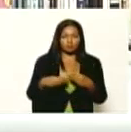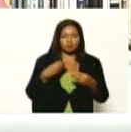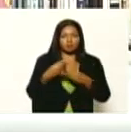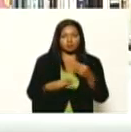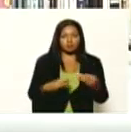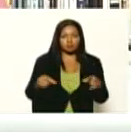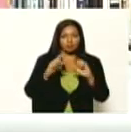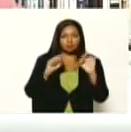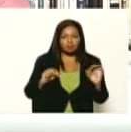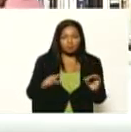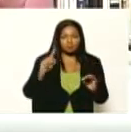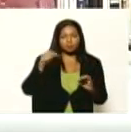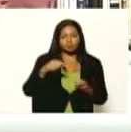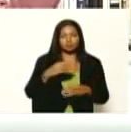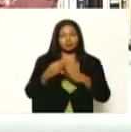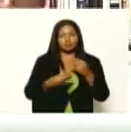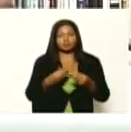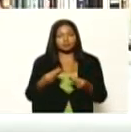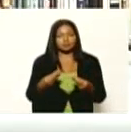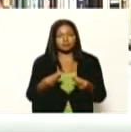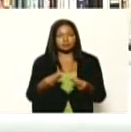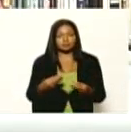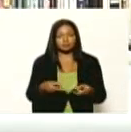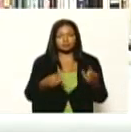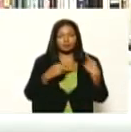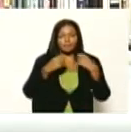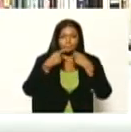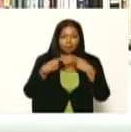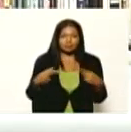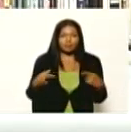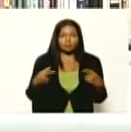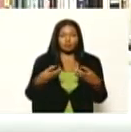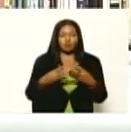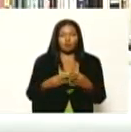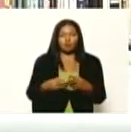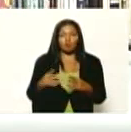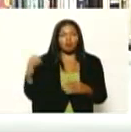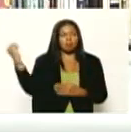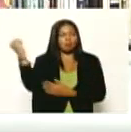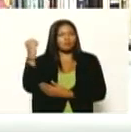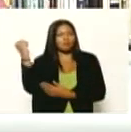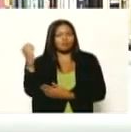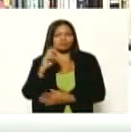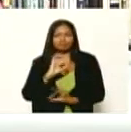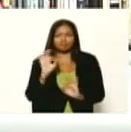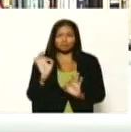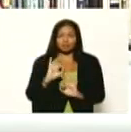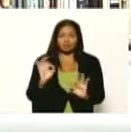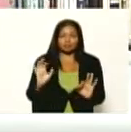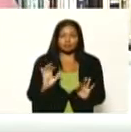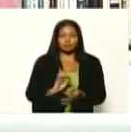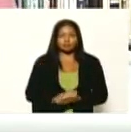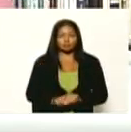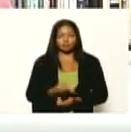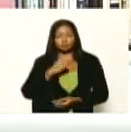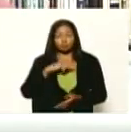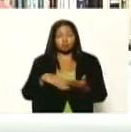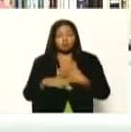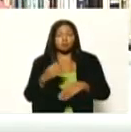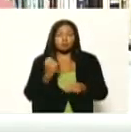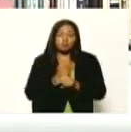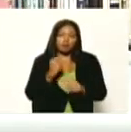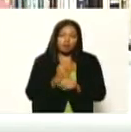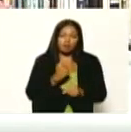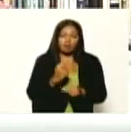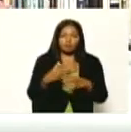manguareando, ni andamos en la retaguardia, perdido. O pantallando, ni manguareando ni pantallando. Nosotros andamos